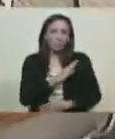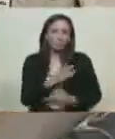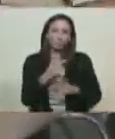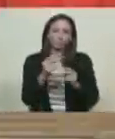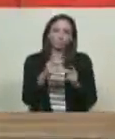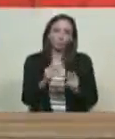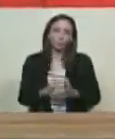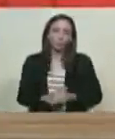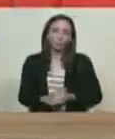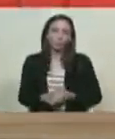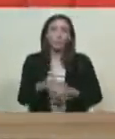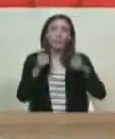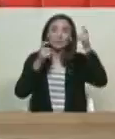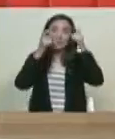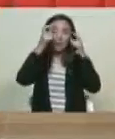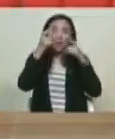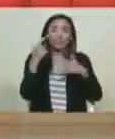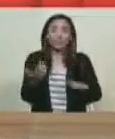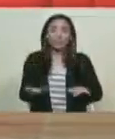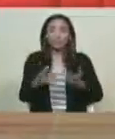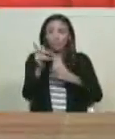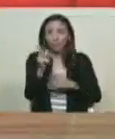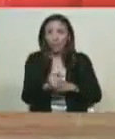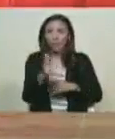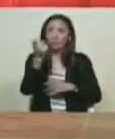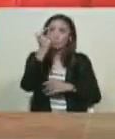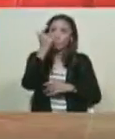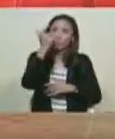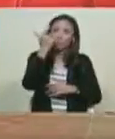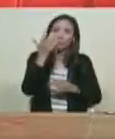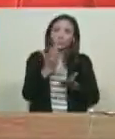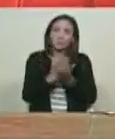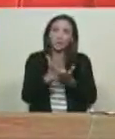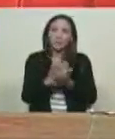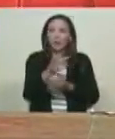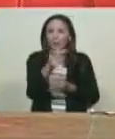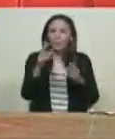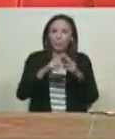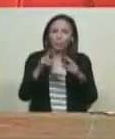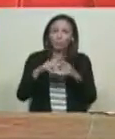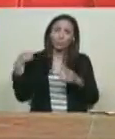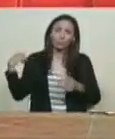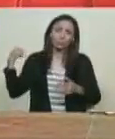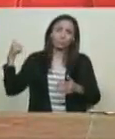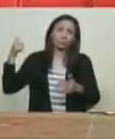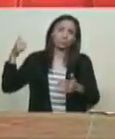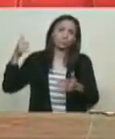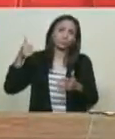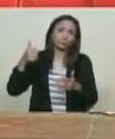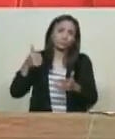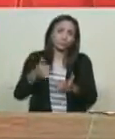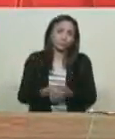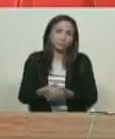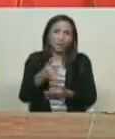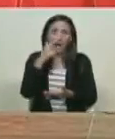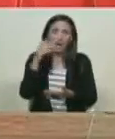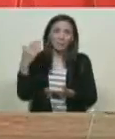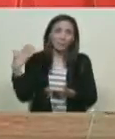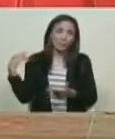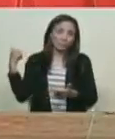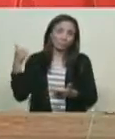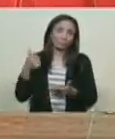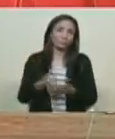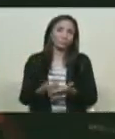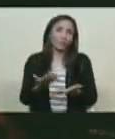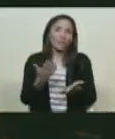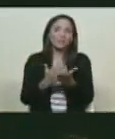Nuestro maestro, el comandante Chávez, también me conoció bastante bien y reforzó en